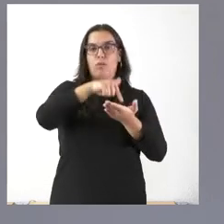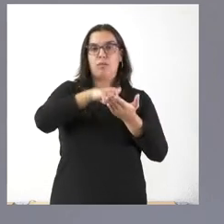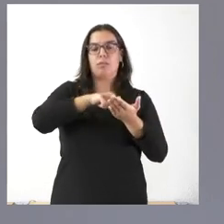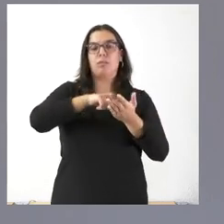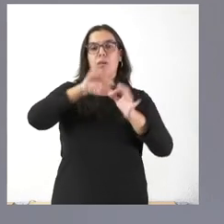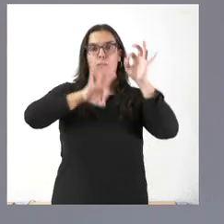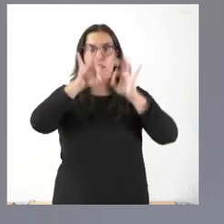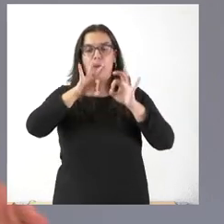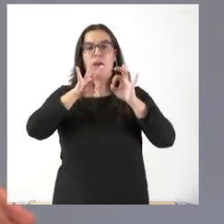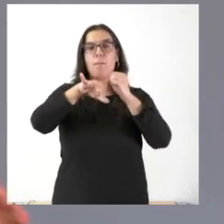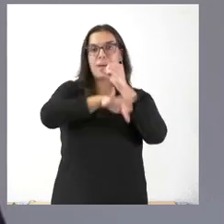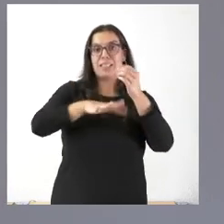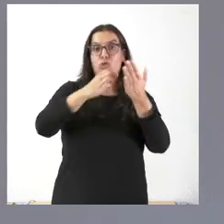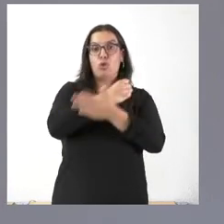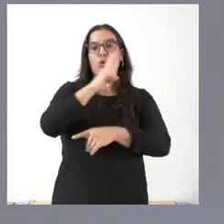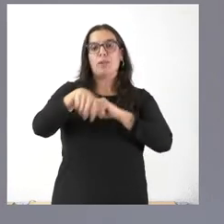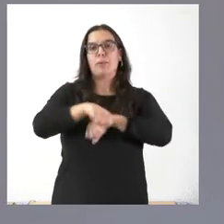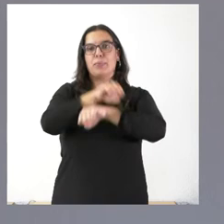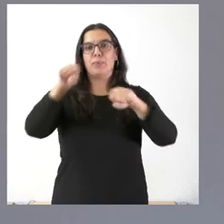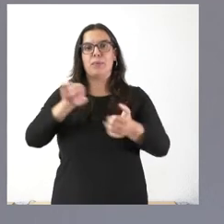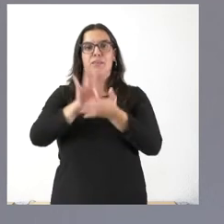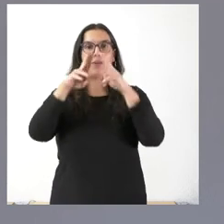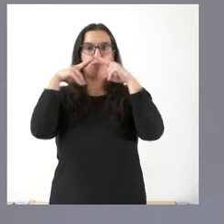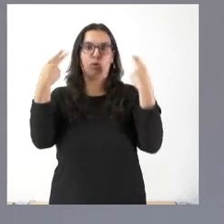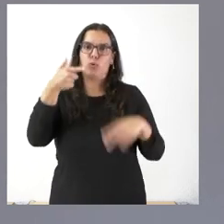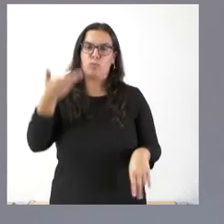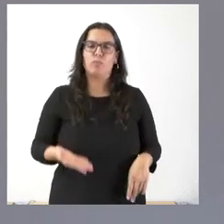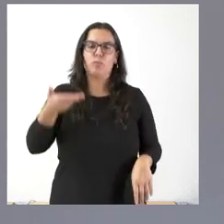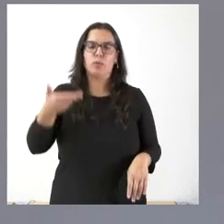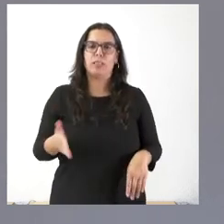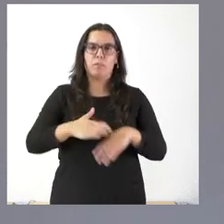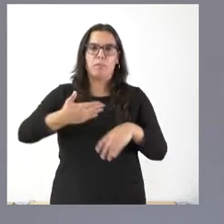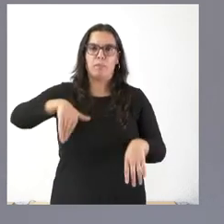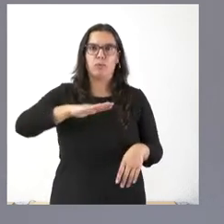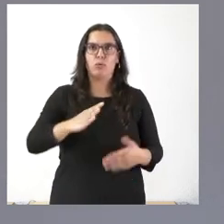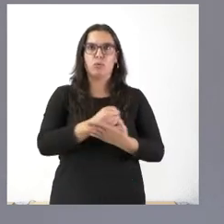hechos imponibles y a la vez consolidar nuestros servicios públicos. Esto es muy importante para todos nosotros.